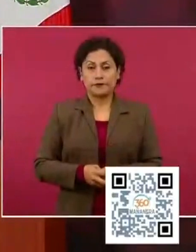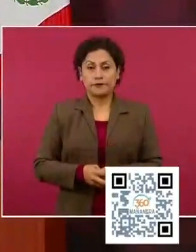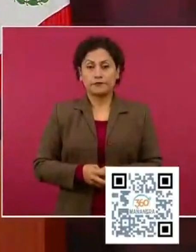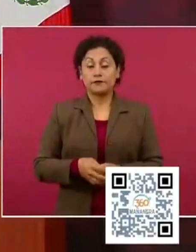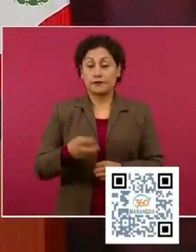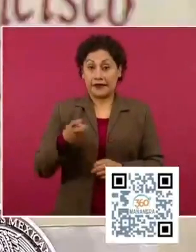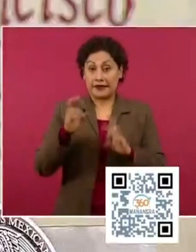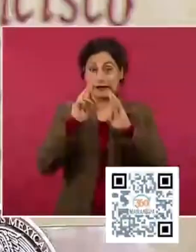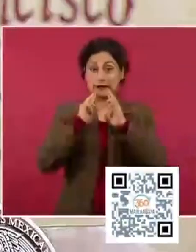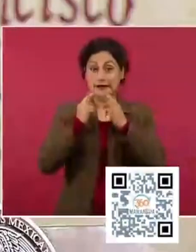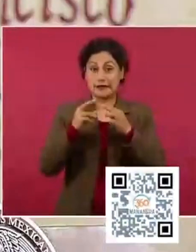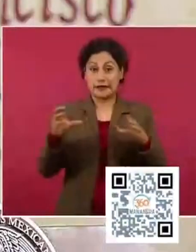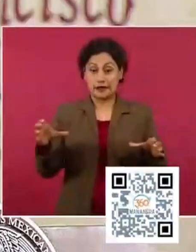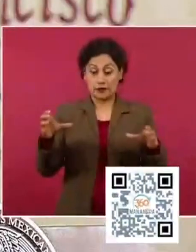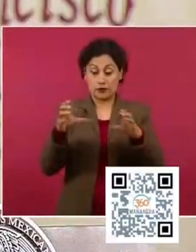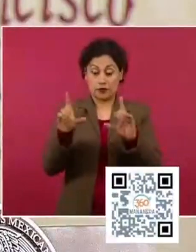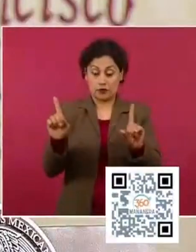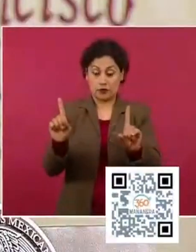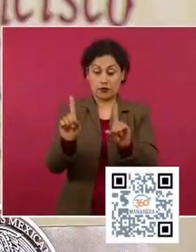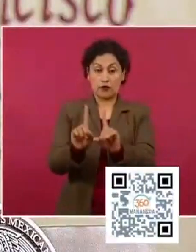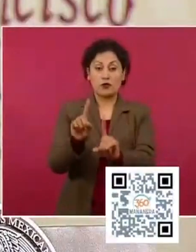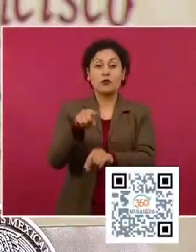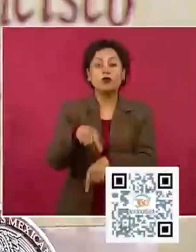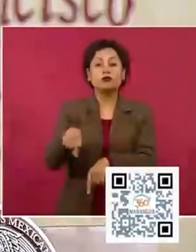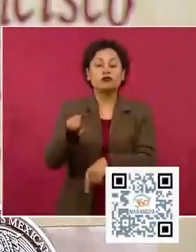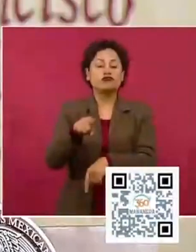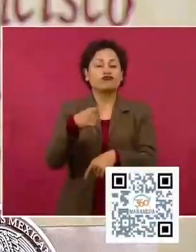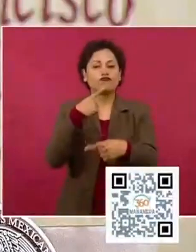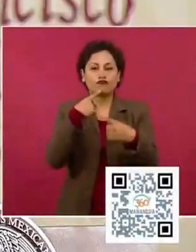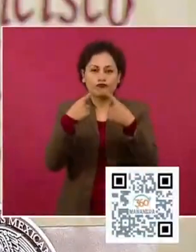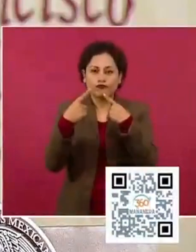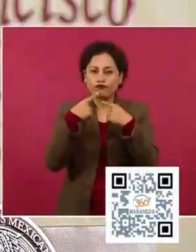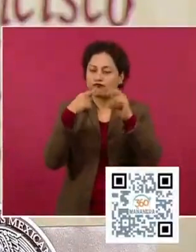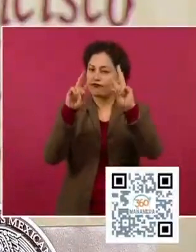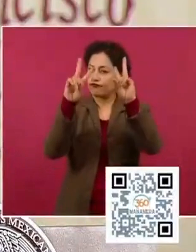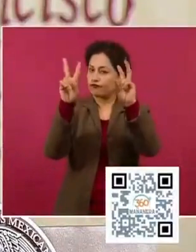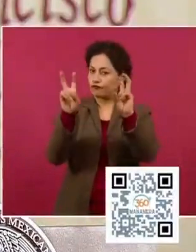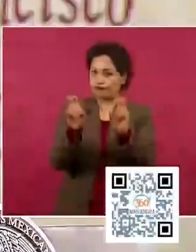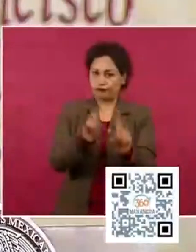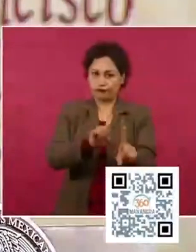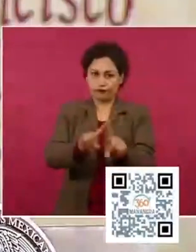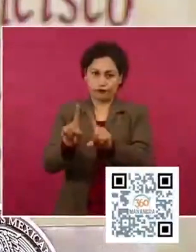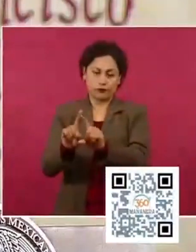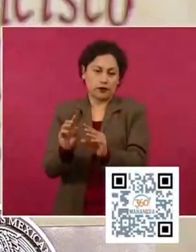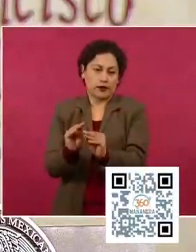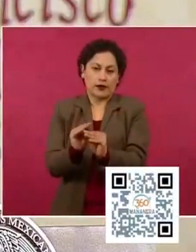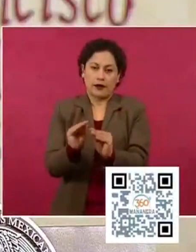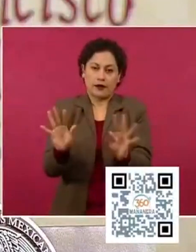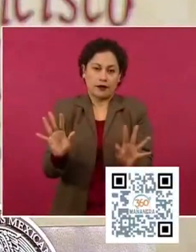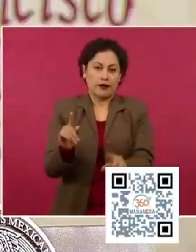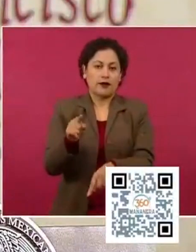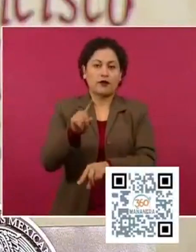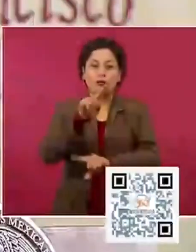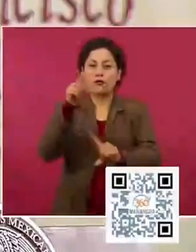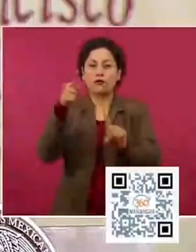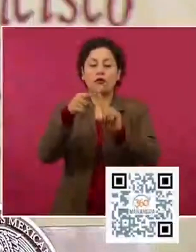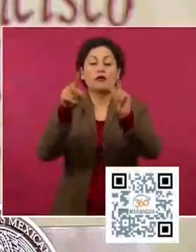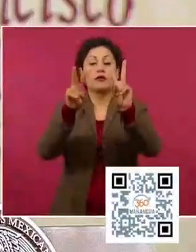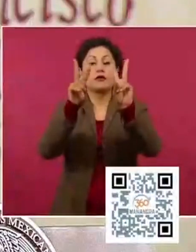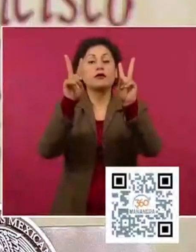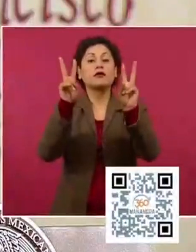esta reunión bilateral tiene previsto varios varios temas desde luego se va a tocar la integración